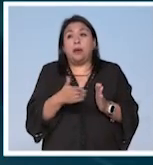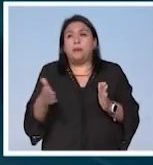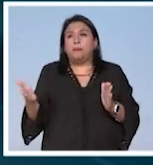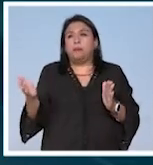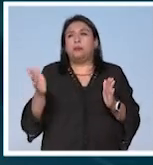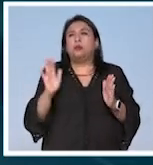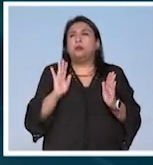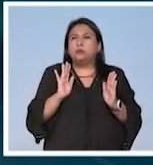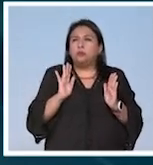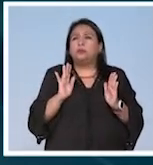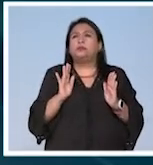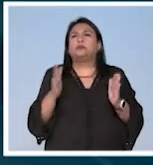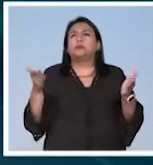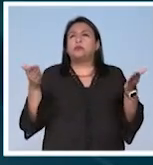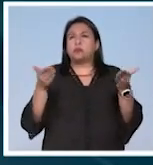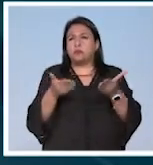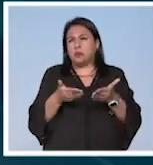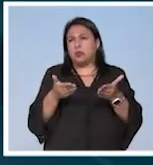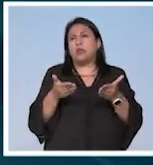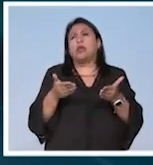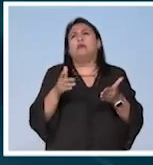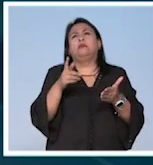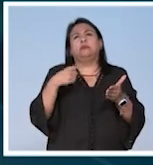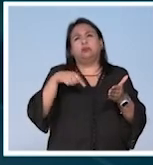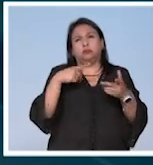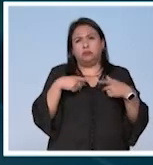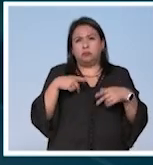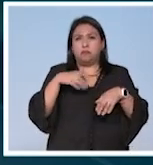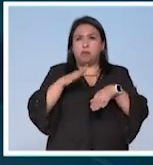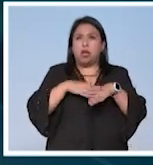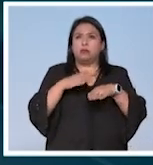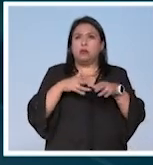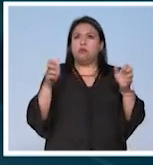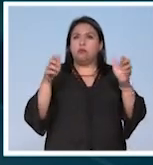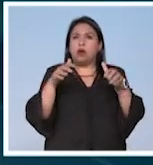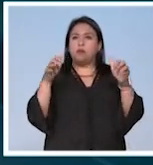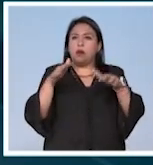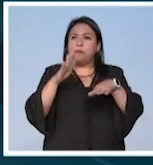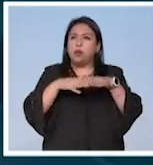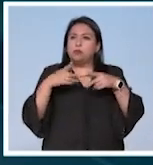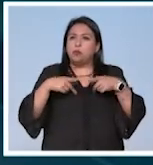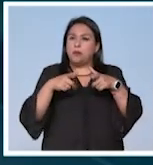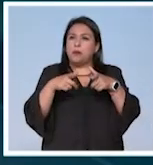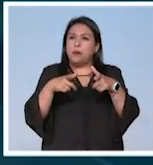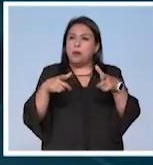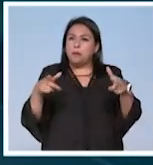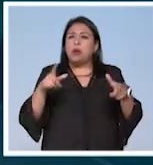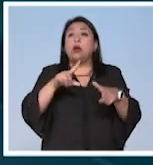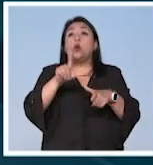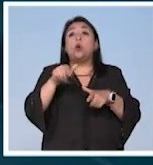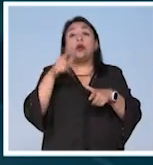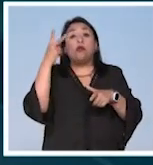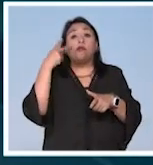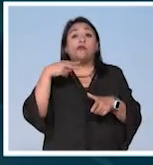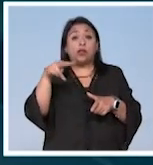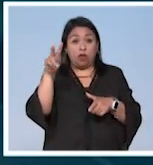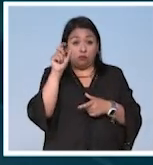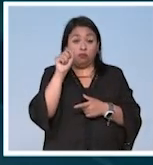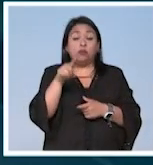fueron nos presentábamos en el público fue aumentando el público Y empezamos también a viajar